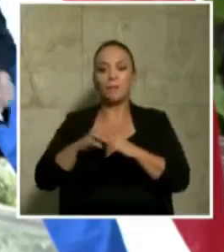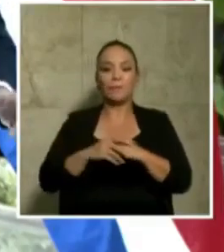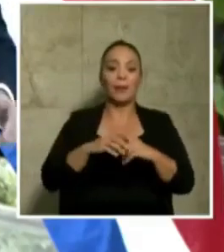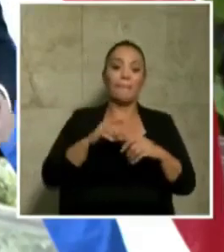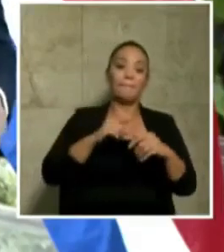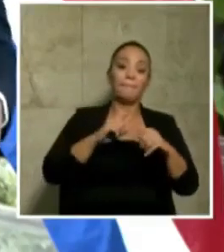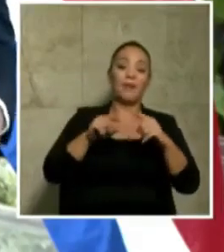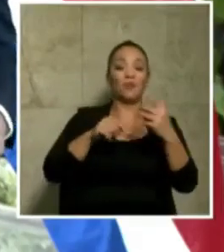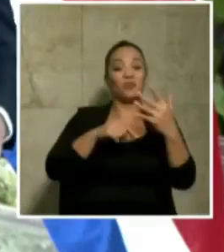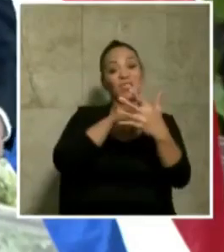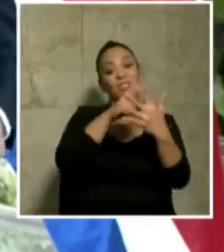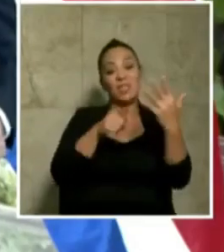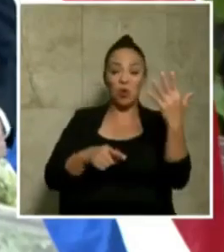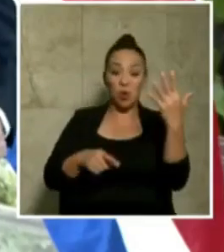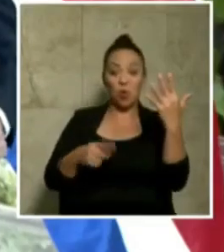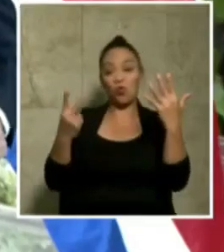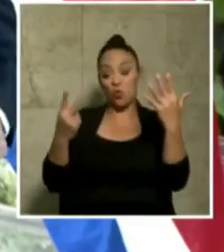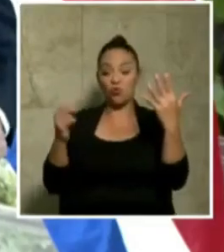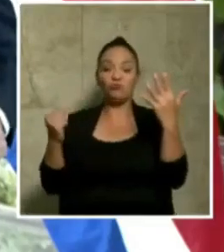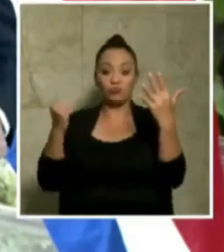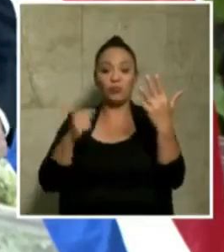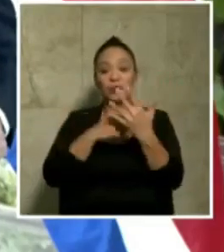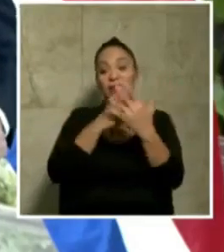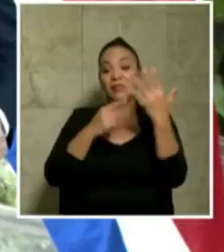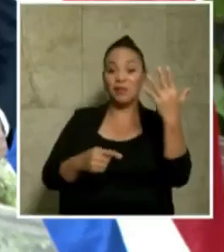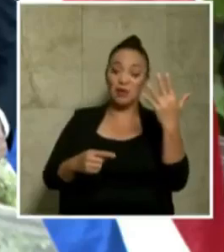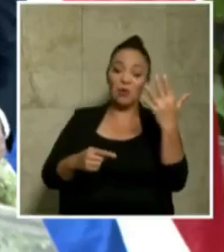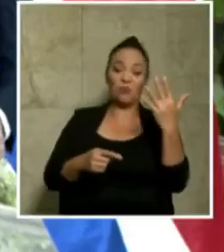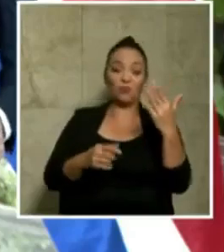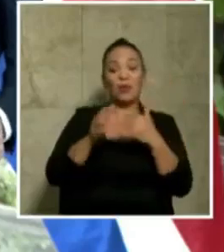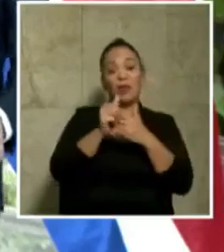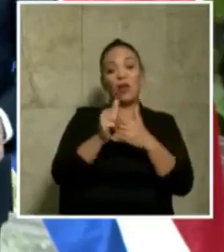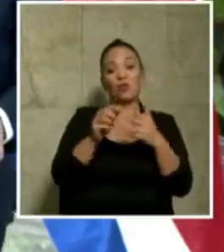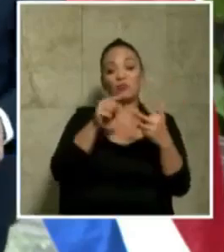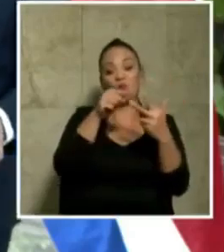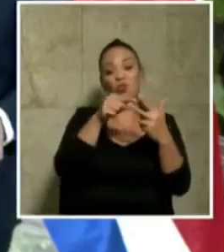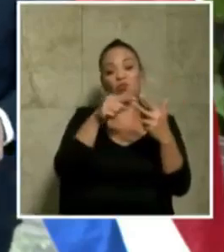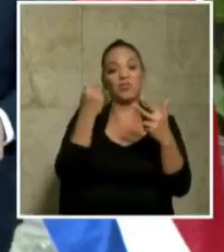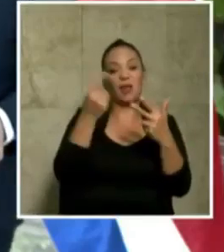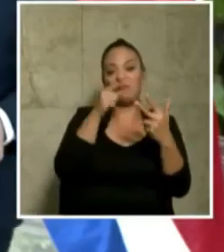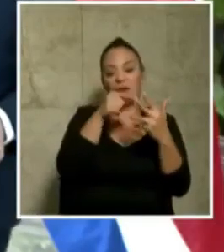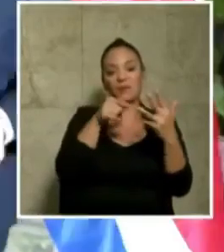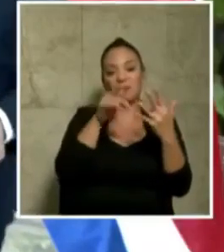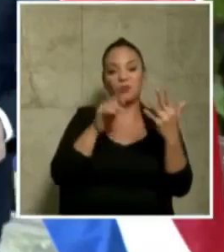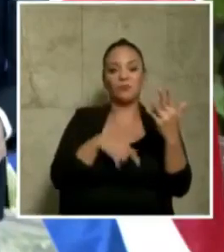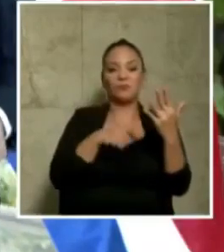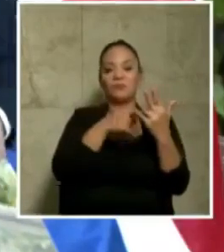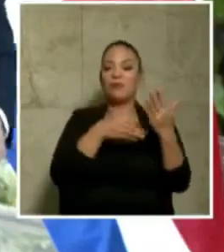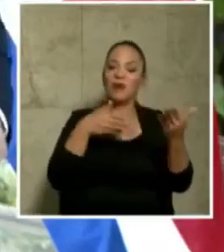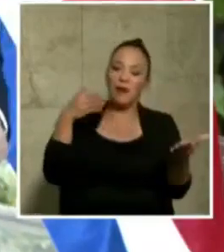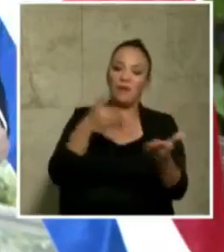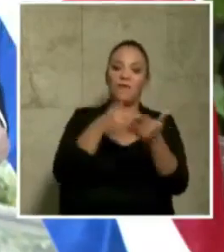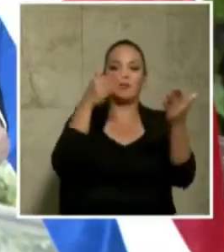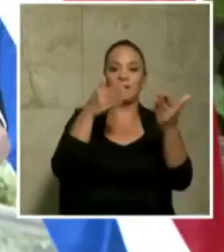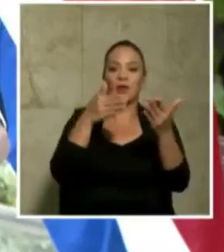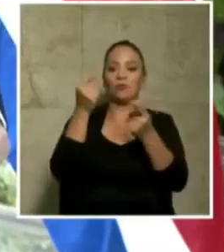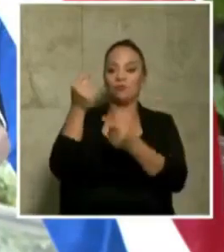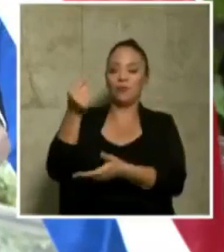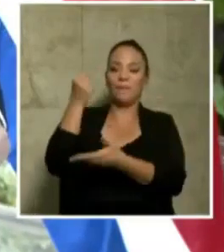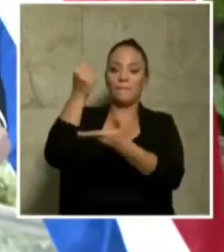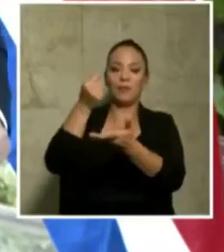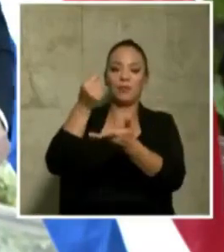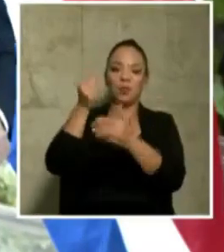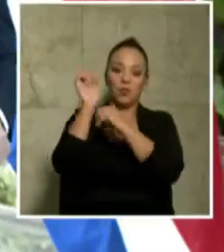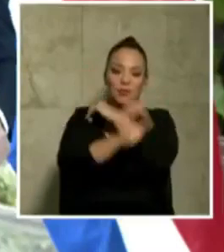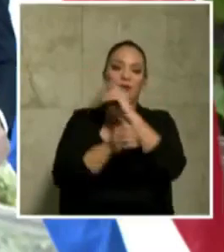siempre, liderados por los dos de siempre, dieron un golpe a la inversión extranjera. ¿Por qué